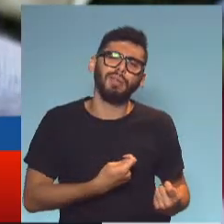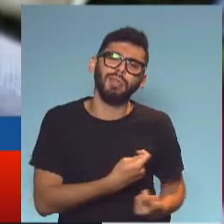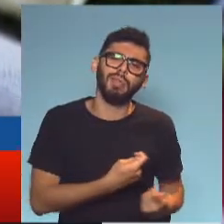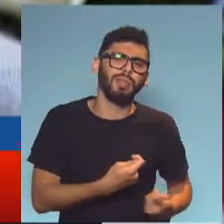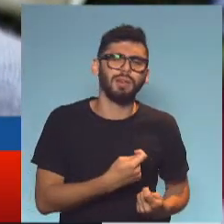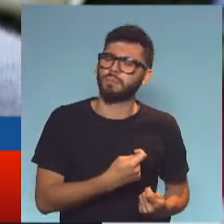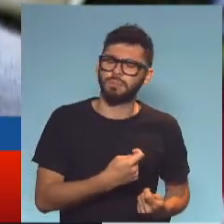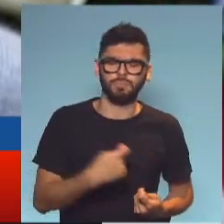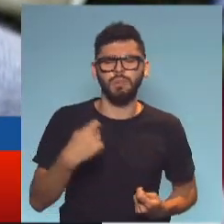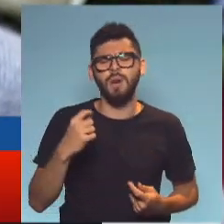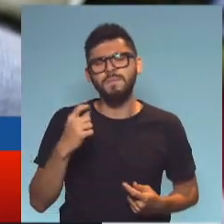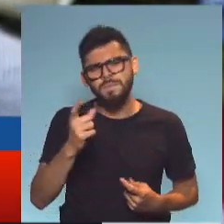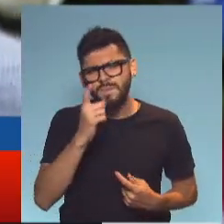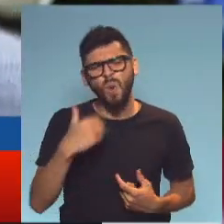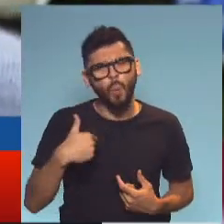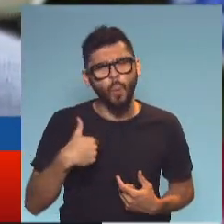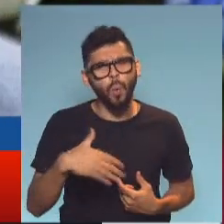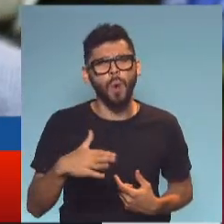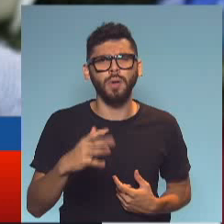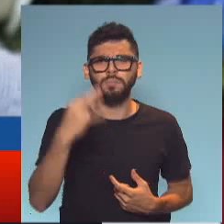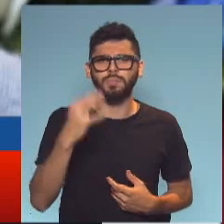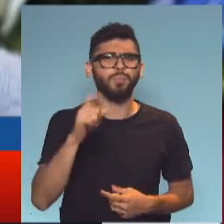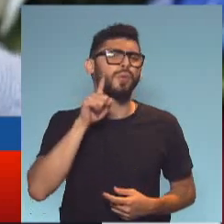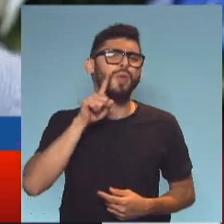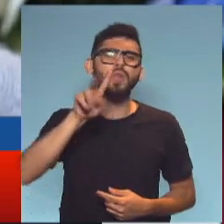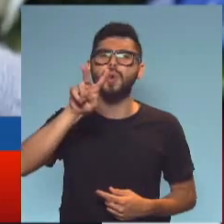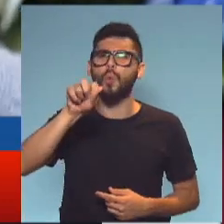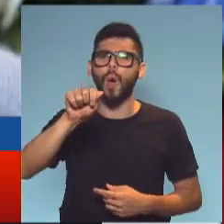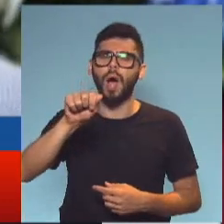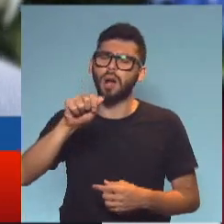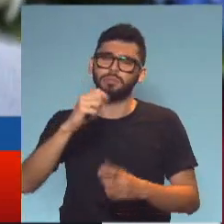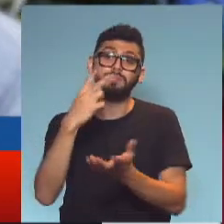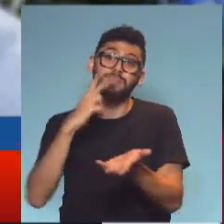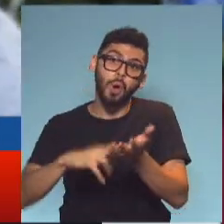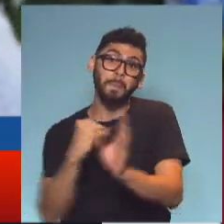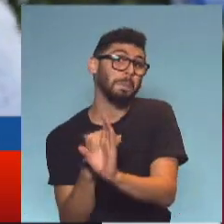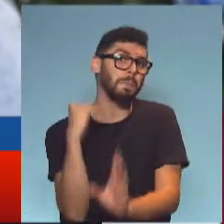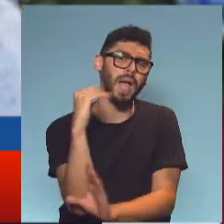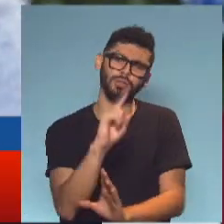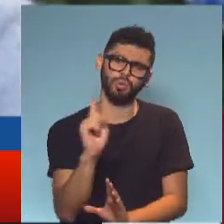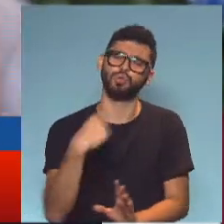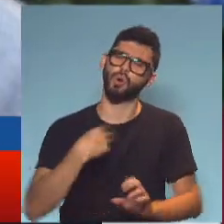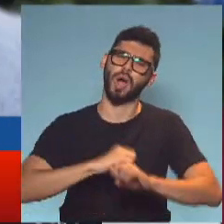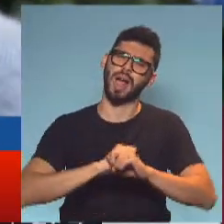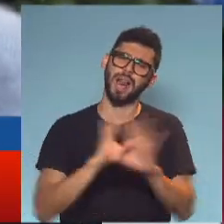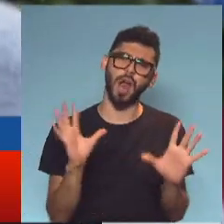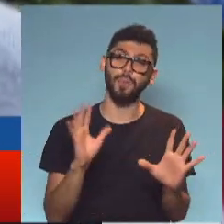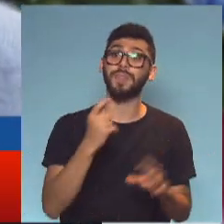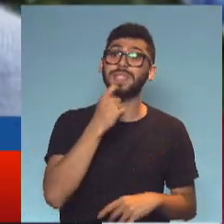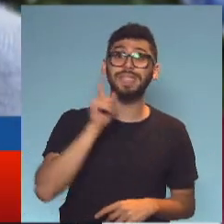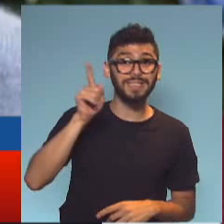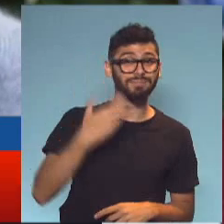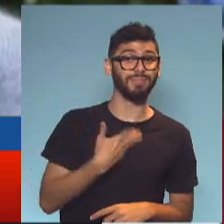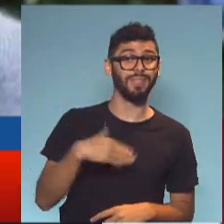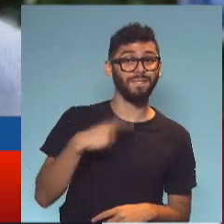por ejemplo, no subiremos el IVA. En eso he sido muy claro, y si el fondo tiene previsto